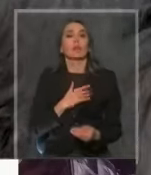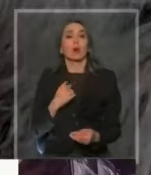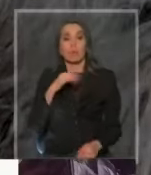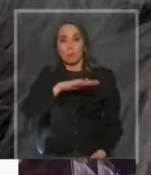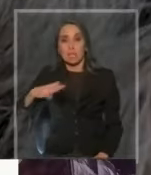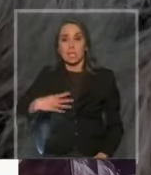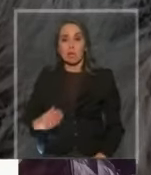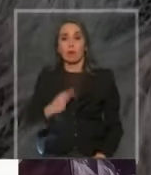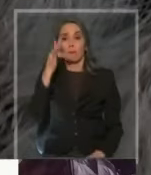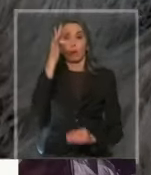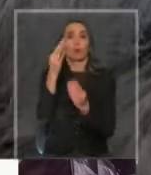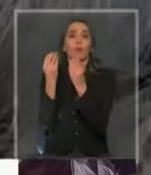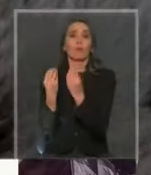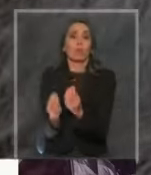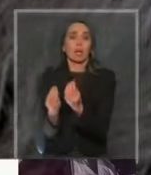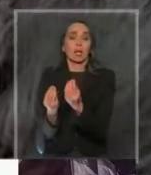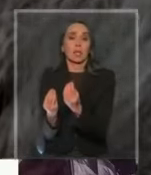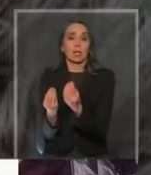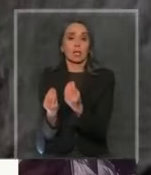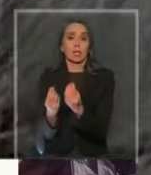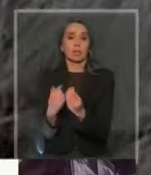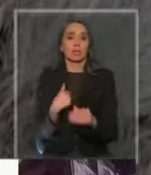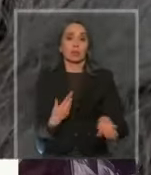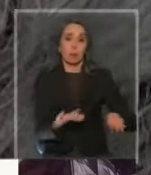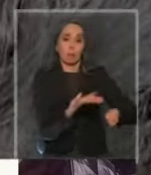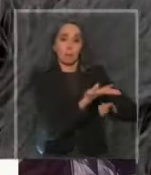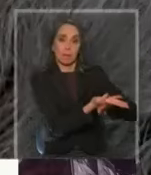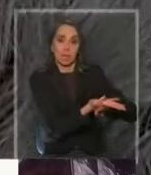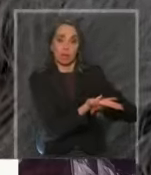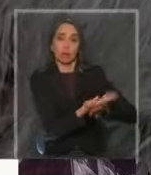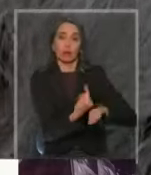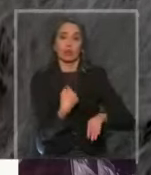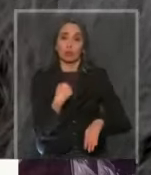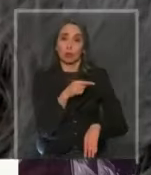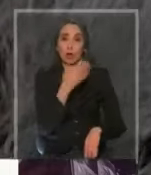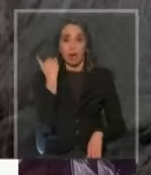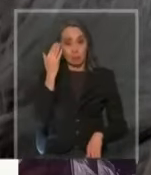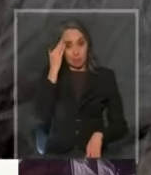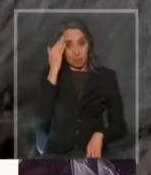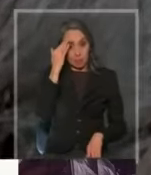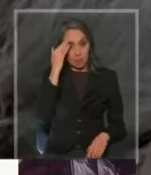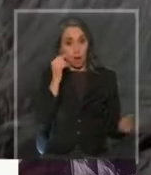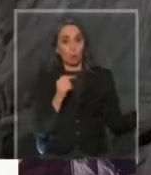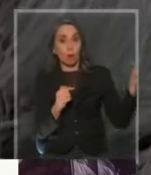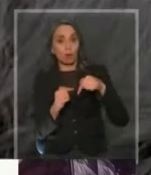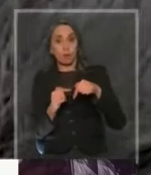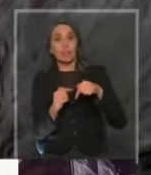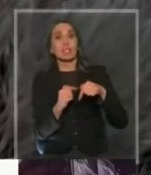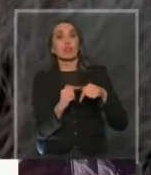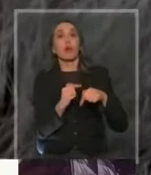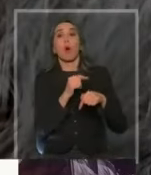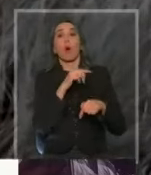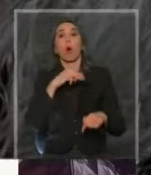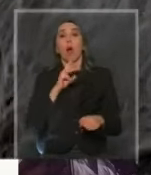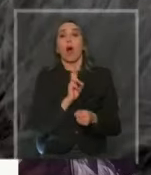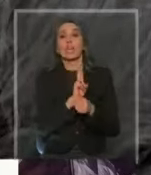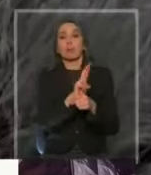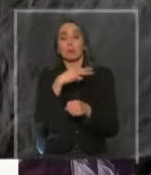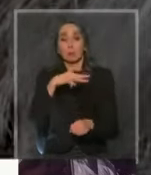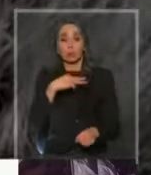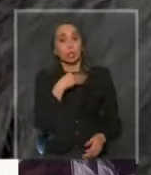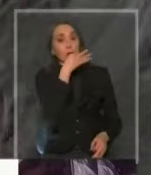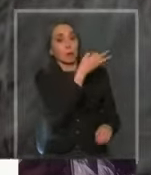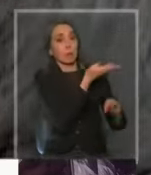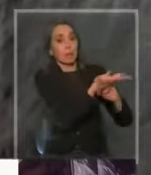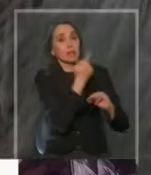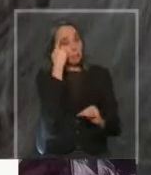hijos, que lo que yo pido o lo que pedí esos días cuando estuvieron acá no es porque yo diga me